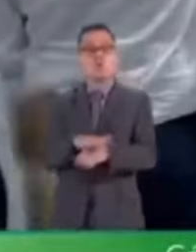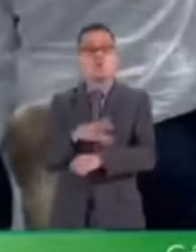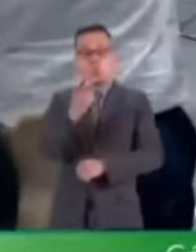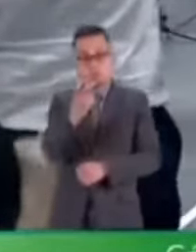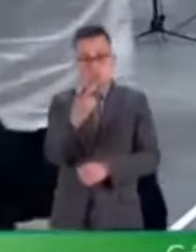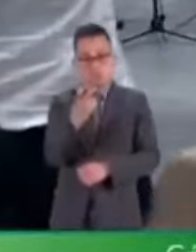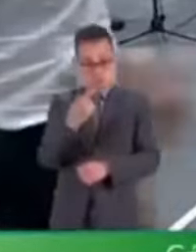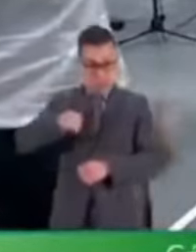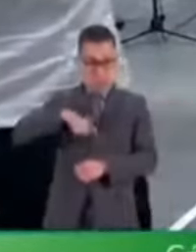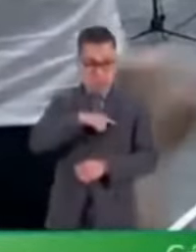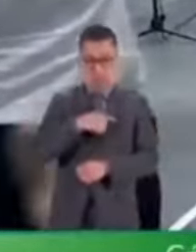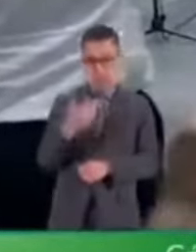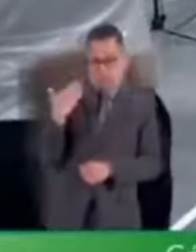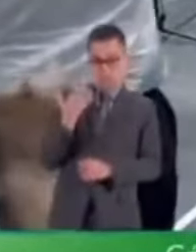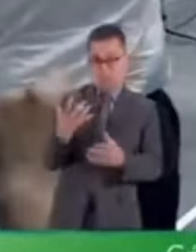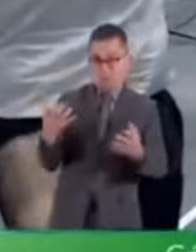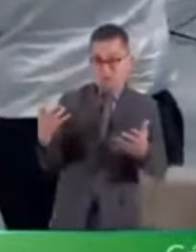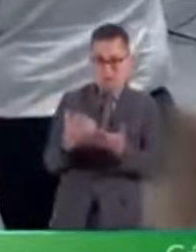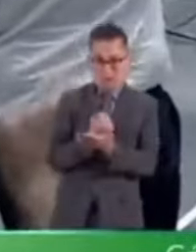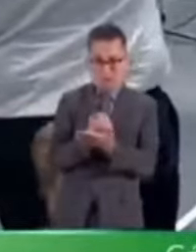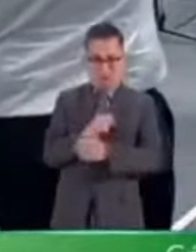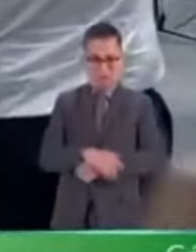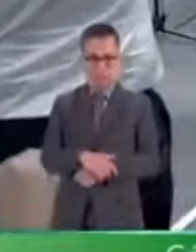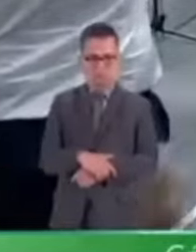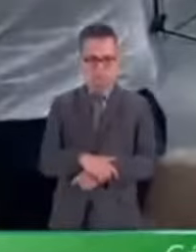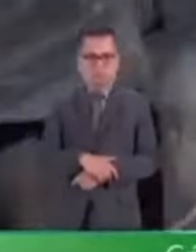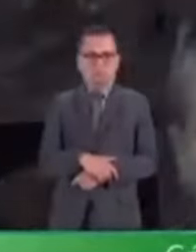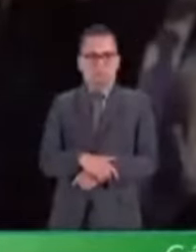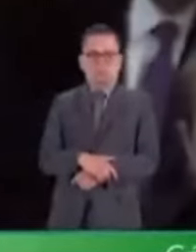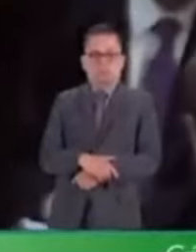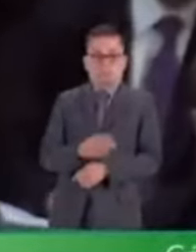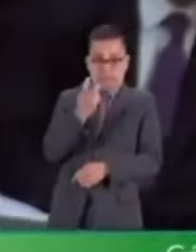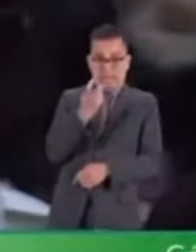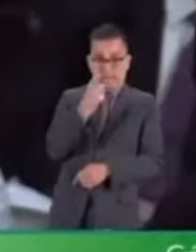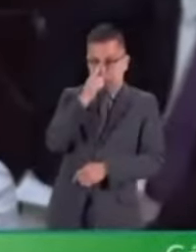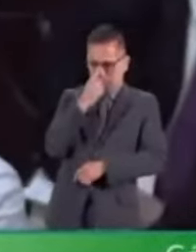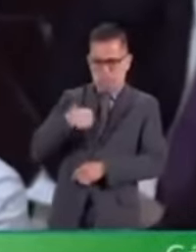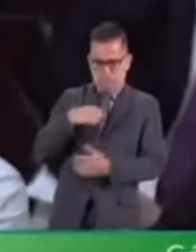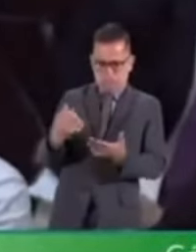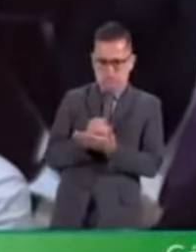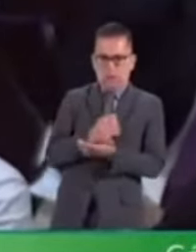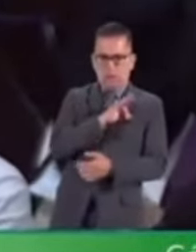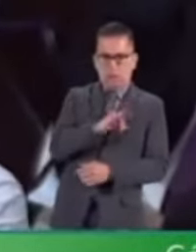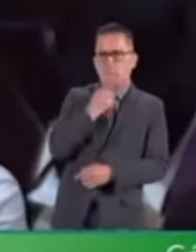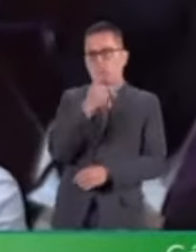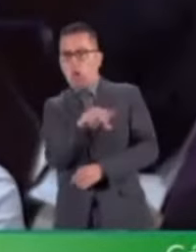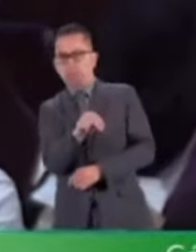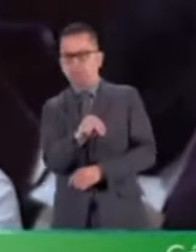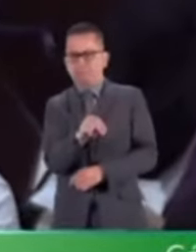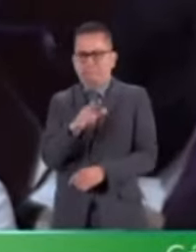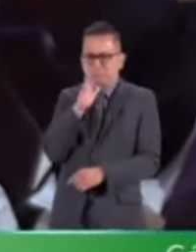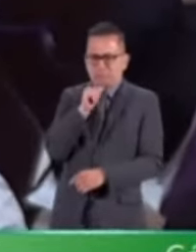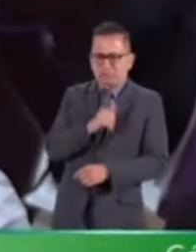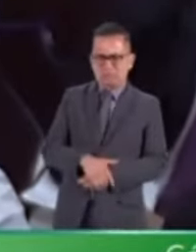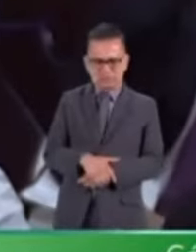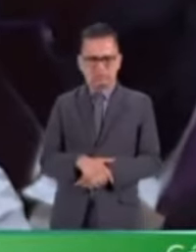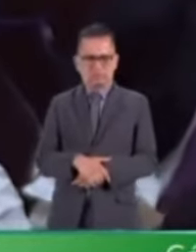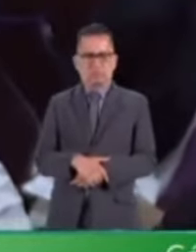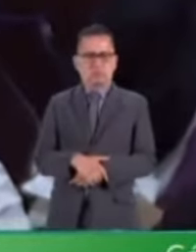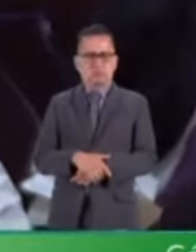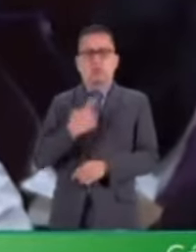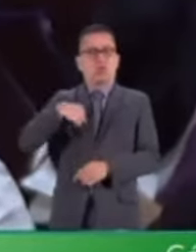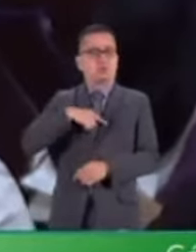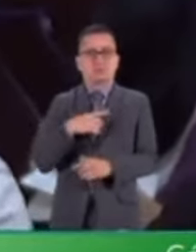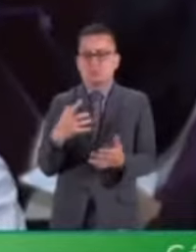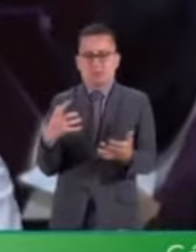ganamos, y eso nadie lo puede ocultar. Por eso fue que ganamos,